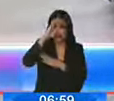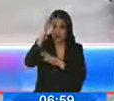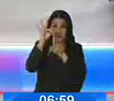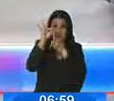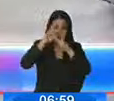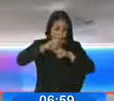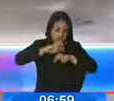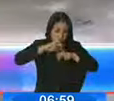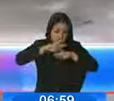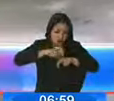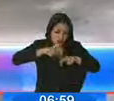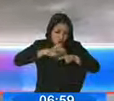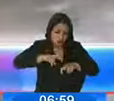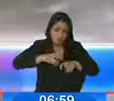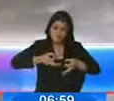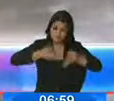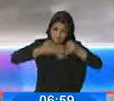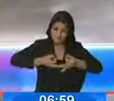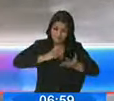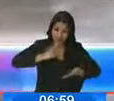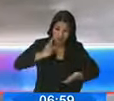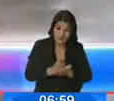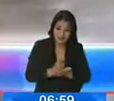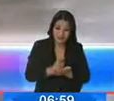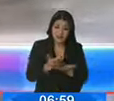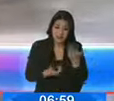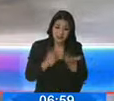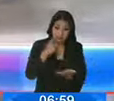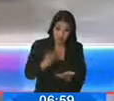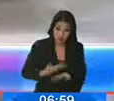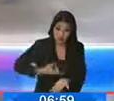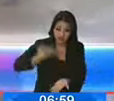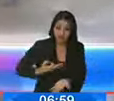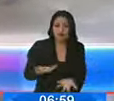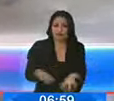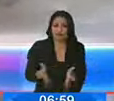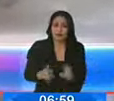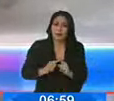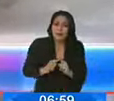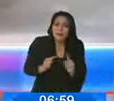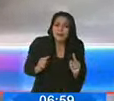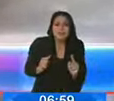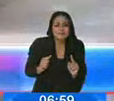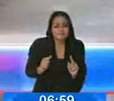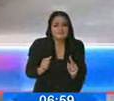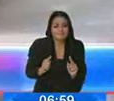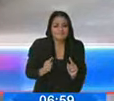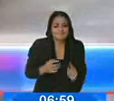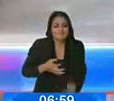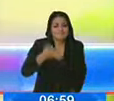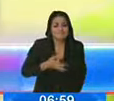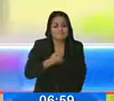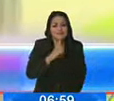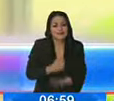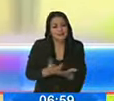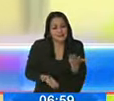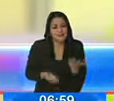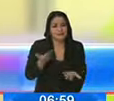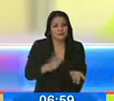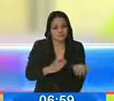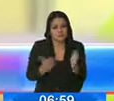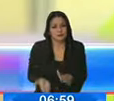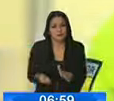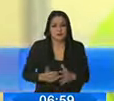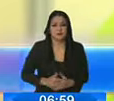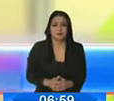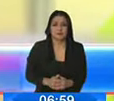que indicó que aunque estas no son concluyentes ni constituyen una prueba veraz, sí tendrían ciertos indicios que harían temer lo peor. A través del